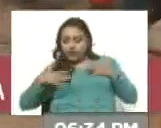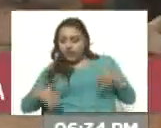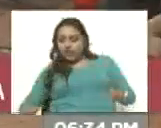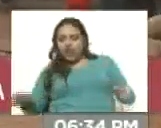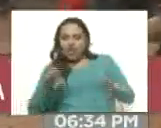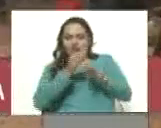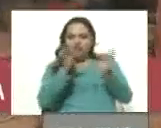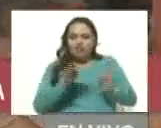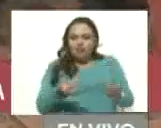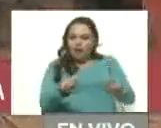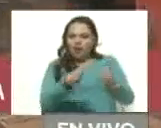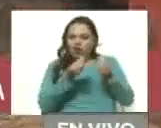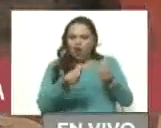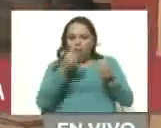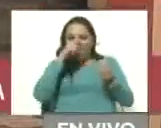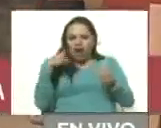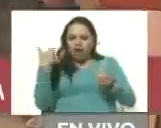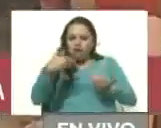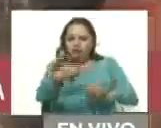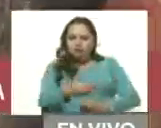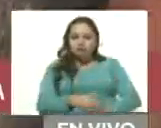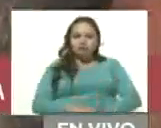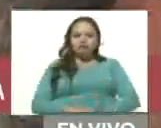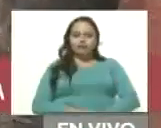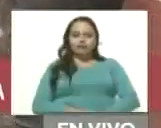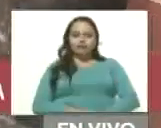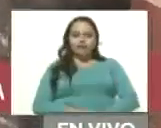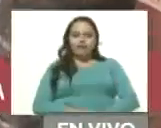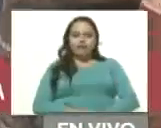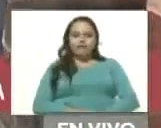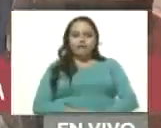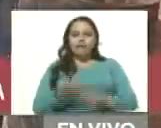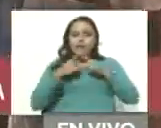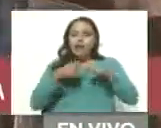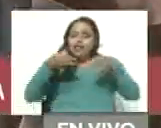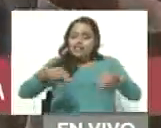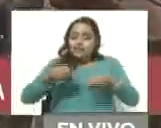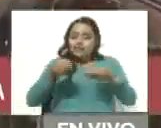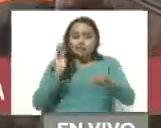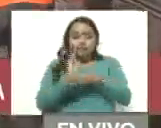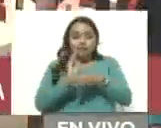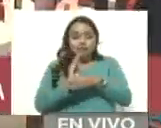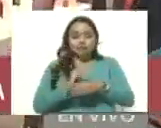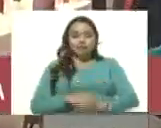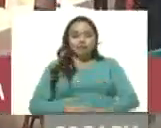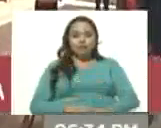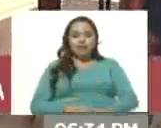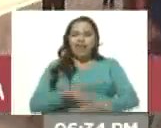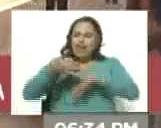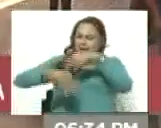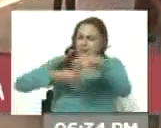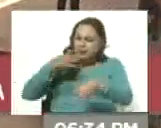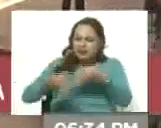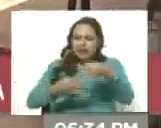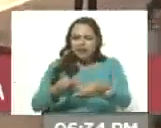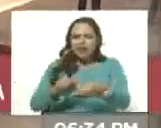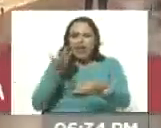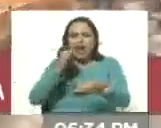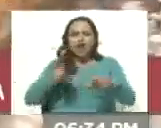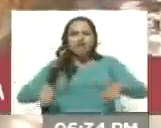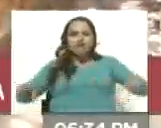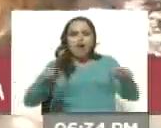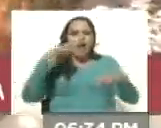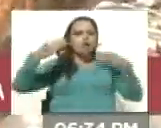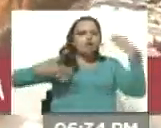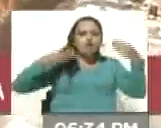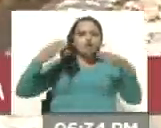los vencimientos de la época pero lo que siempre se preserva es que es que se lee y se convierte en un museo que se